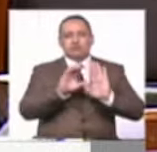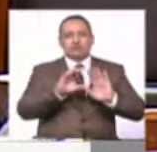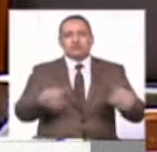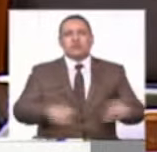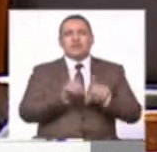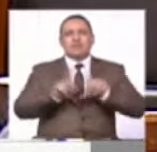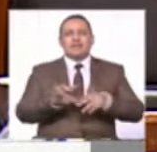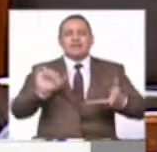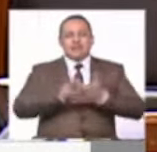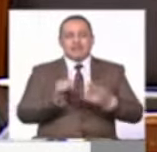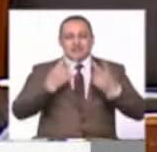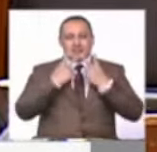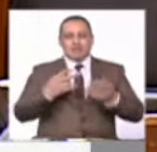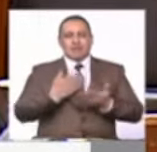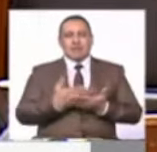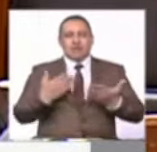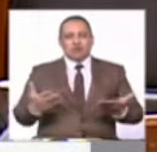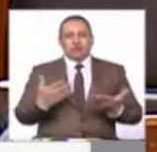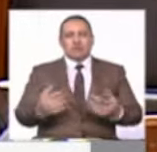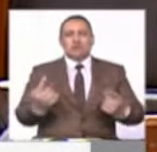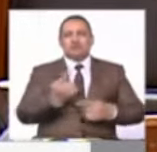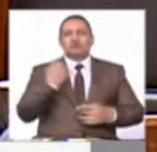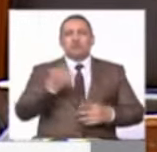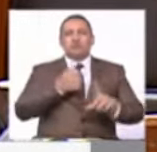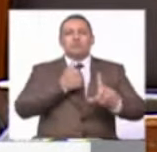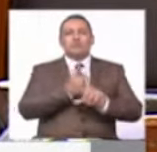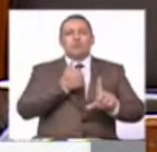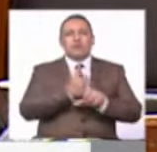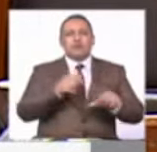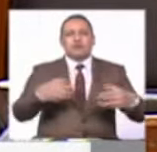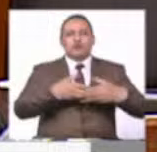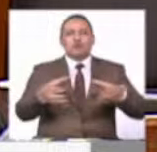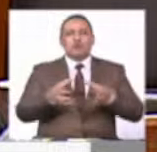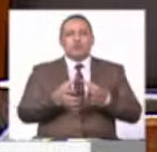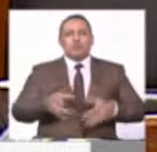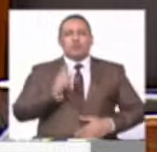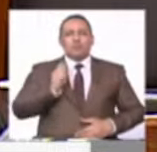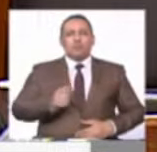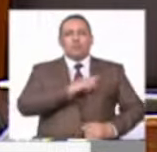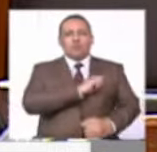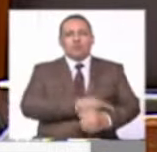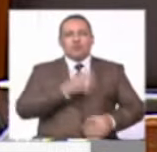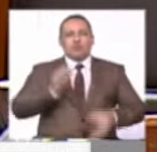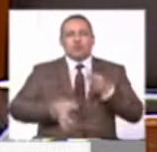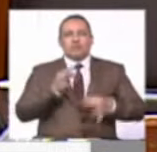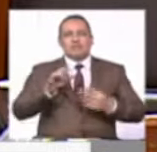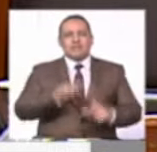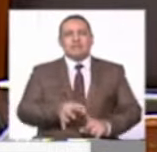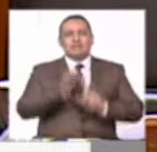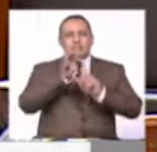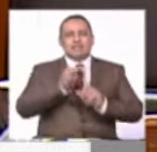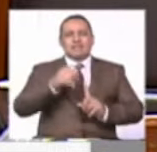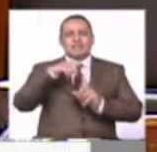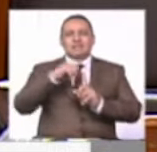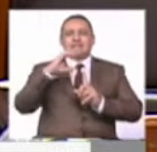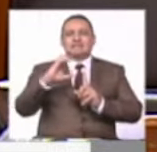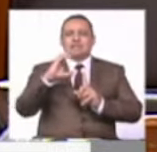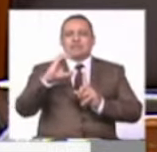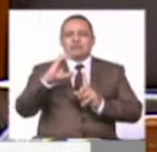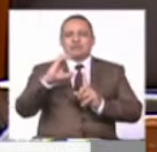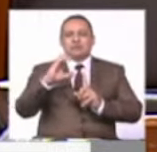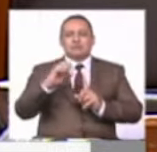vinculantes acciones son propias del poder judicial Y en especial del tribunal